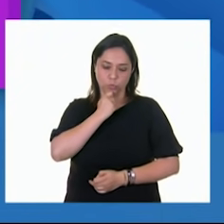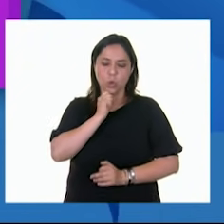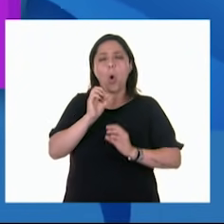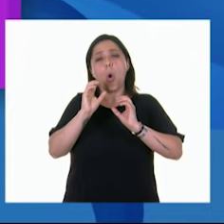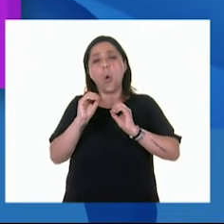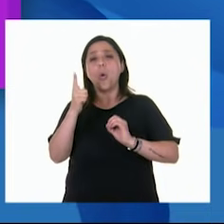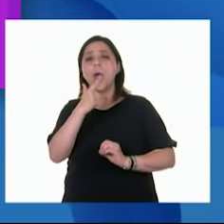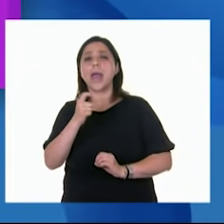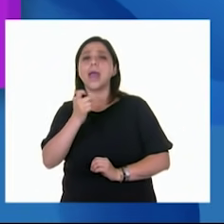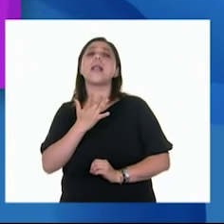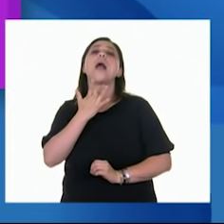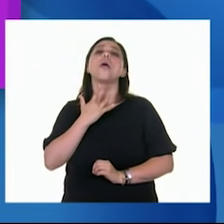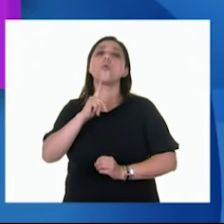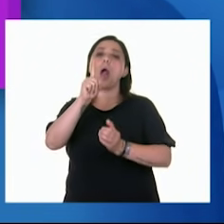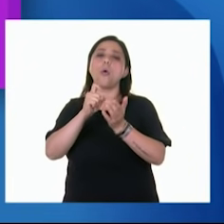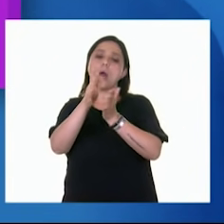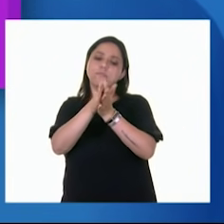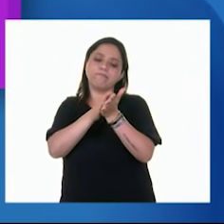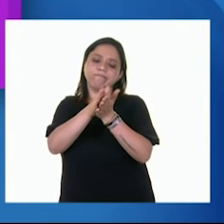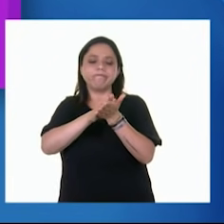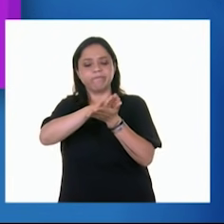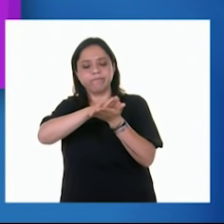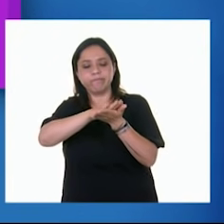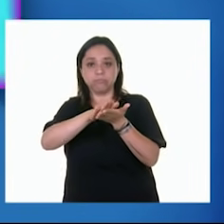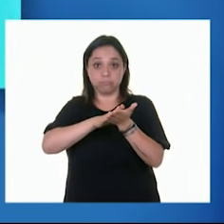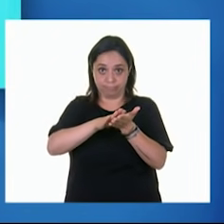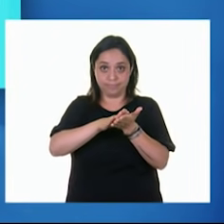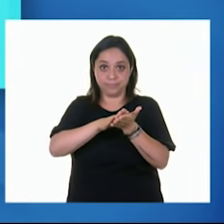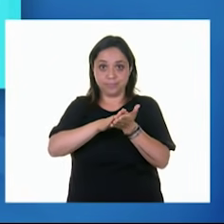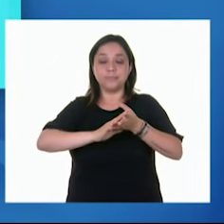o aplica desinfectante a base de agua y alcohol.